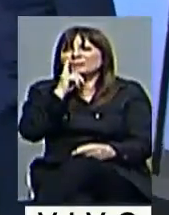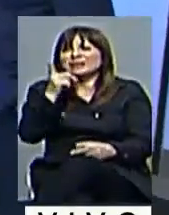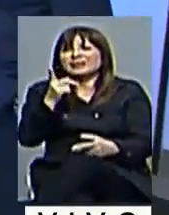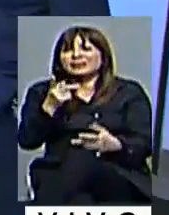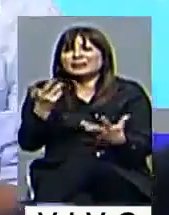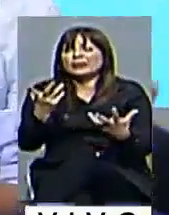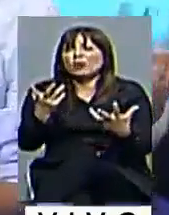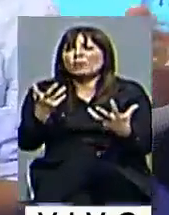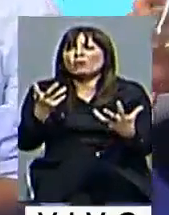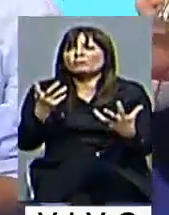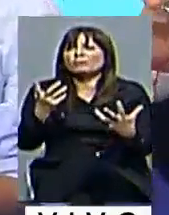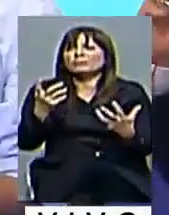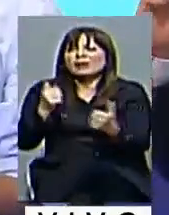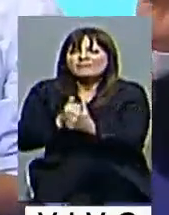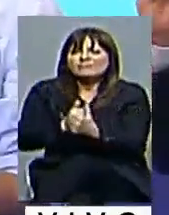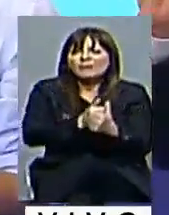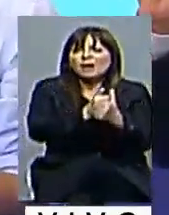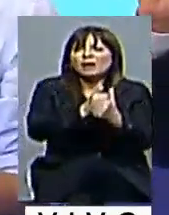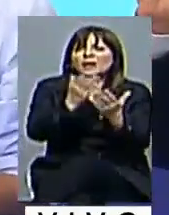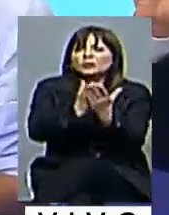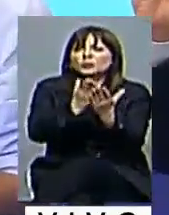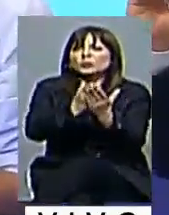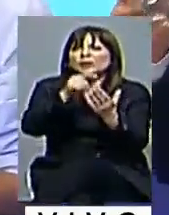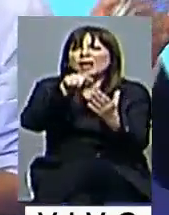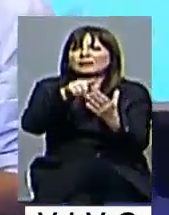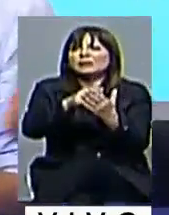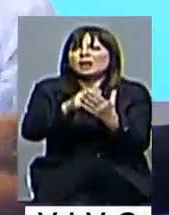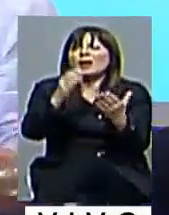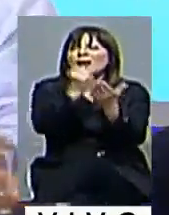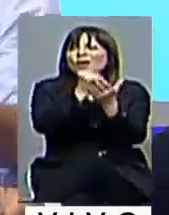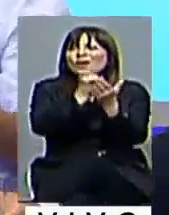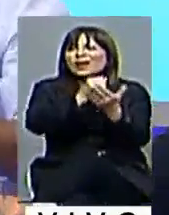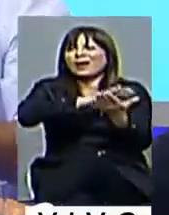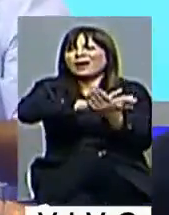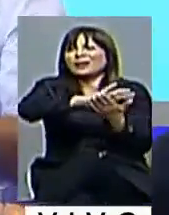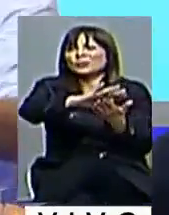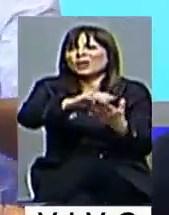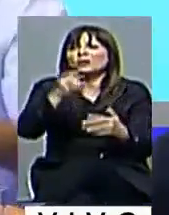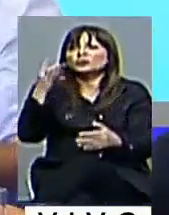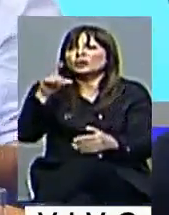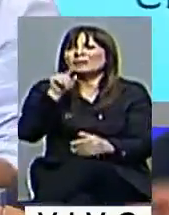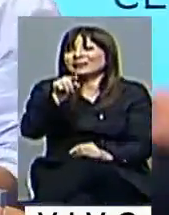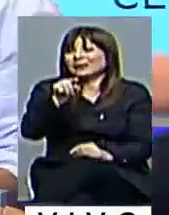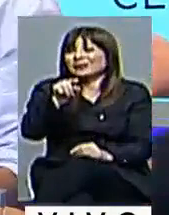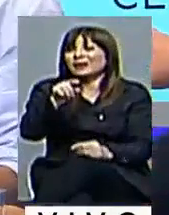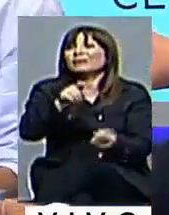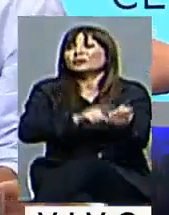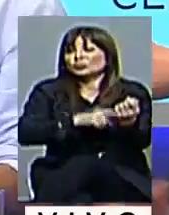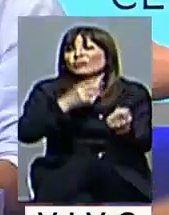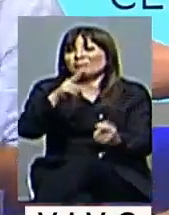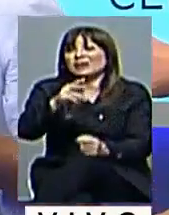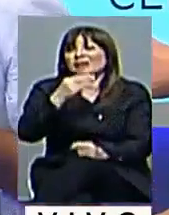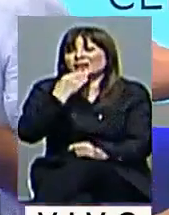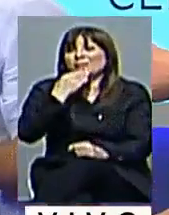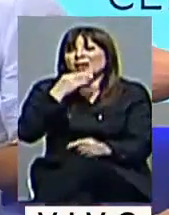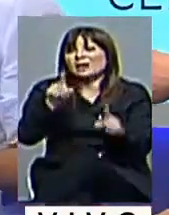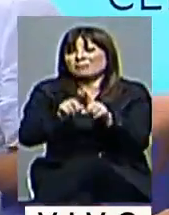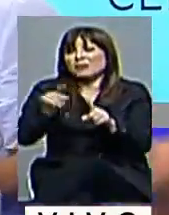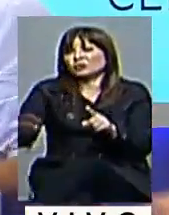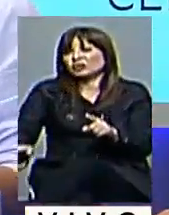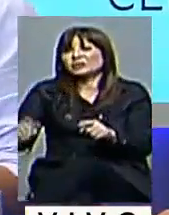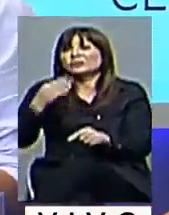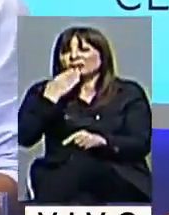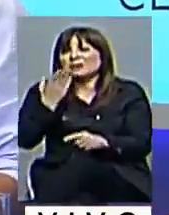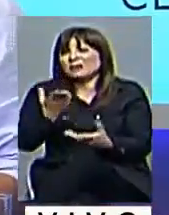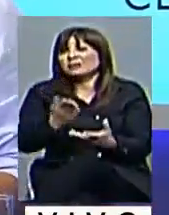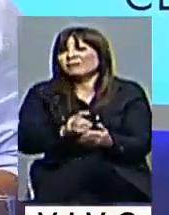quien va con ese estudiante que logra la gratuidad y puede estudiar y puede convertirse en un profesional, no es solo él, es su familia y también lo más chico y todo eso. Entonces eso es muy importante.